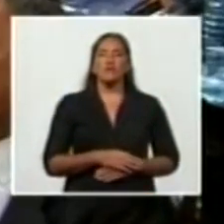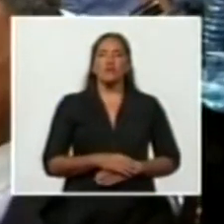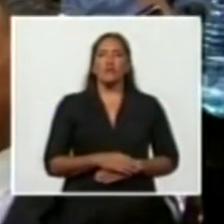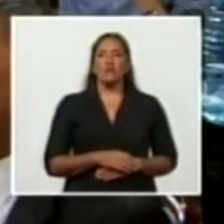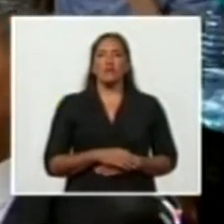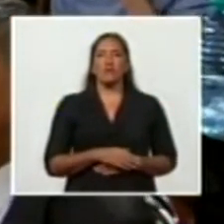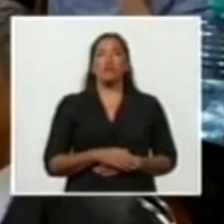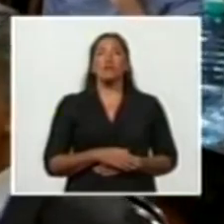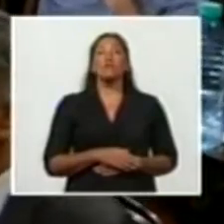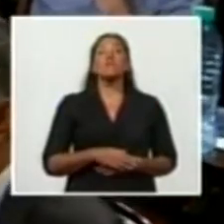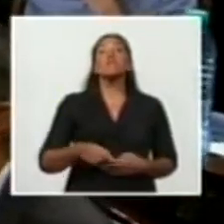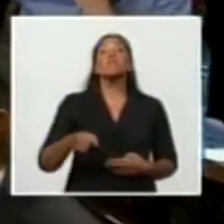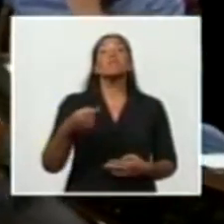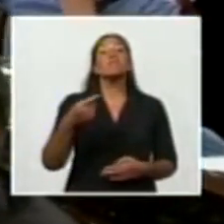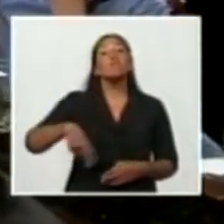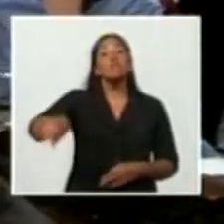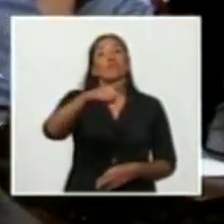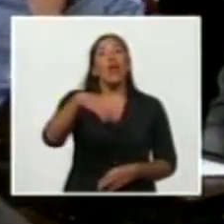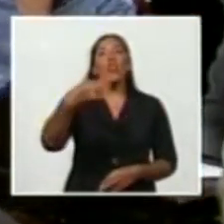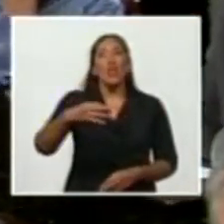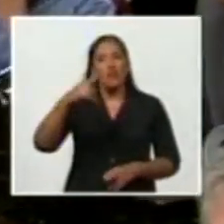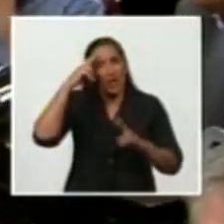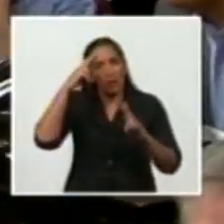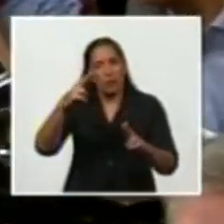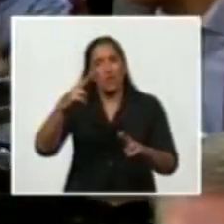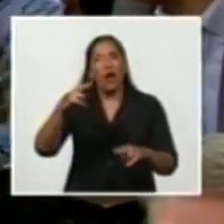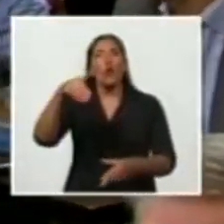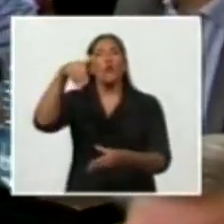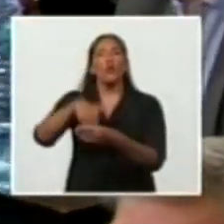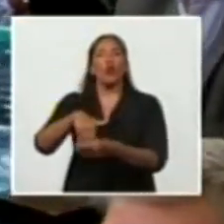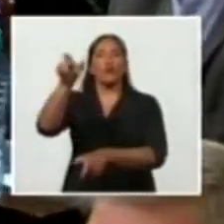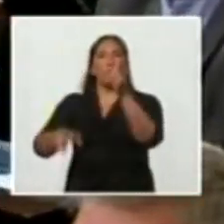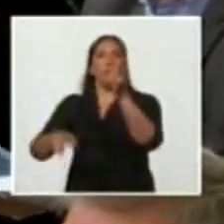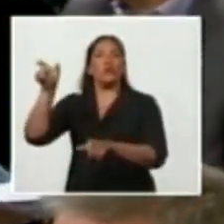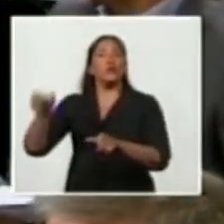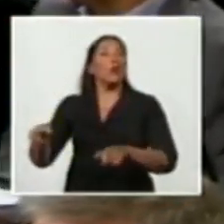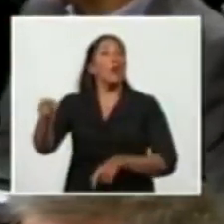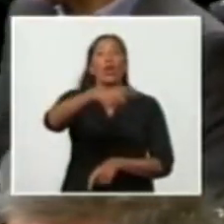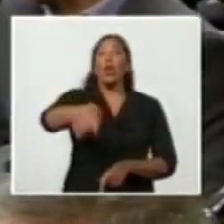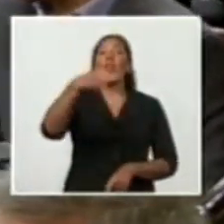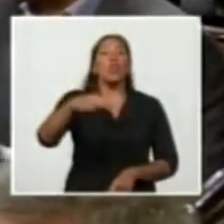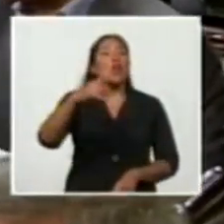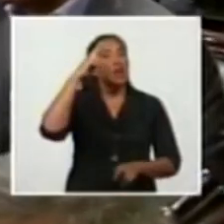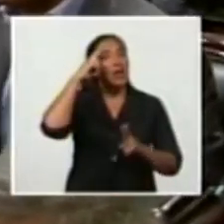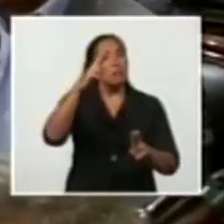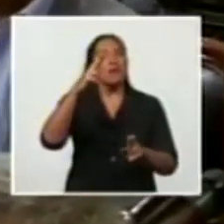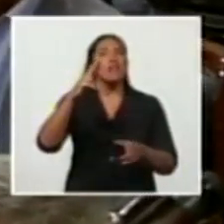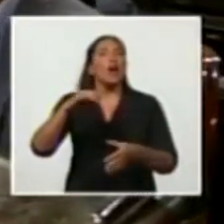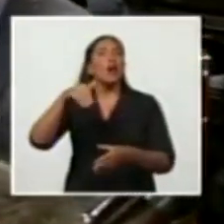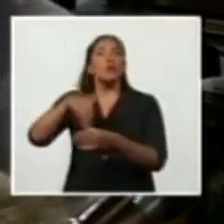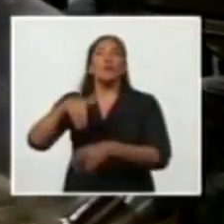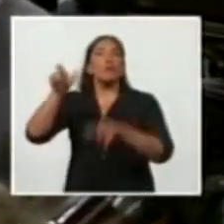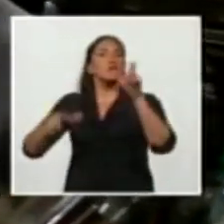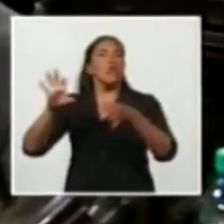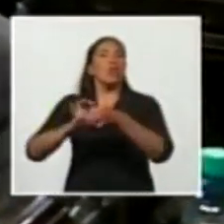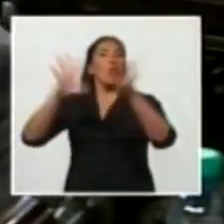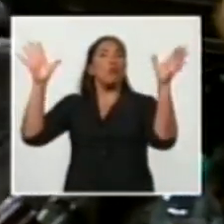Hay que respetar el voto democrático. Señores, hay que respetar el voto de la democracia.